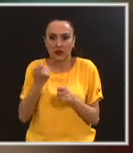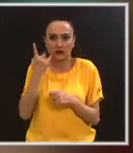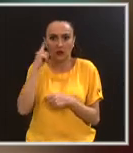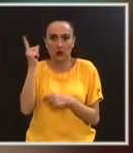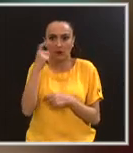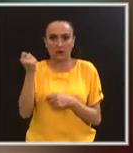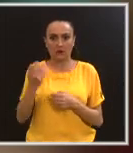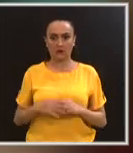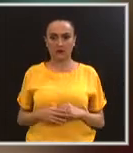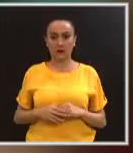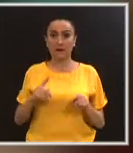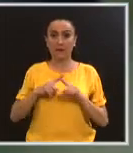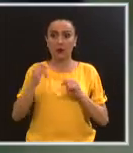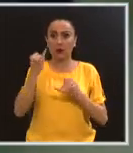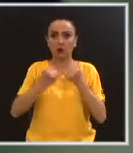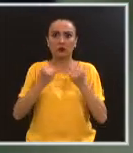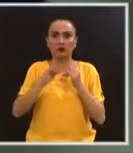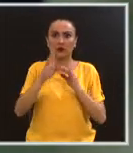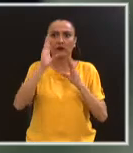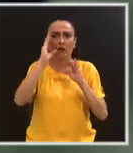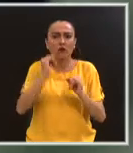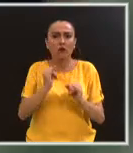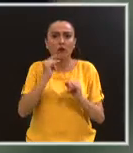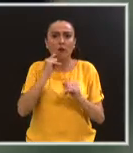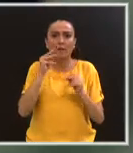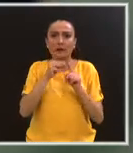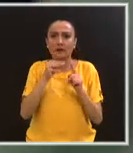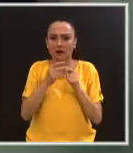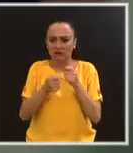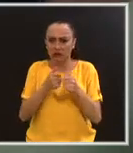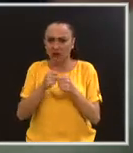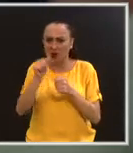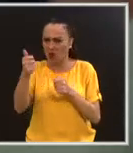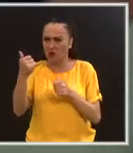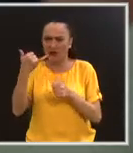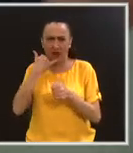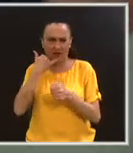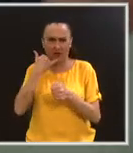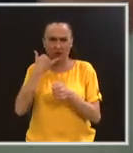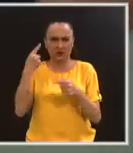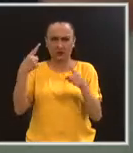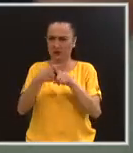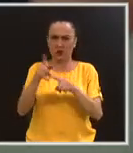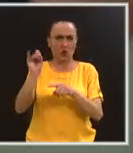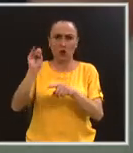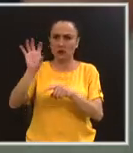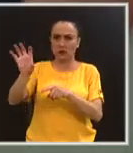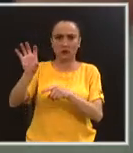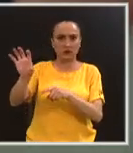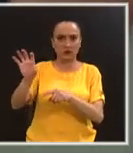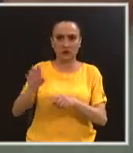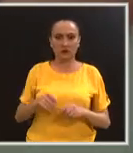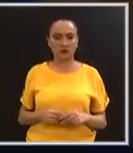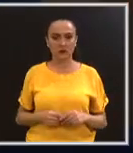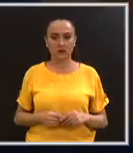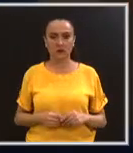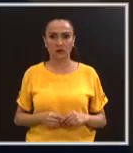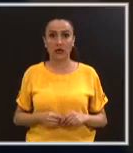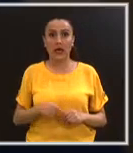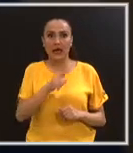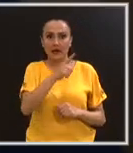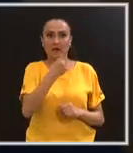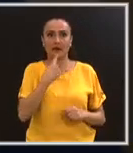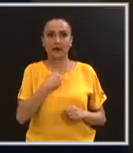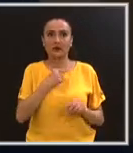esa fecha la única forma de comunicarse Es mediante mensajes de otros teléfonos que no son de esta persona ella me